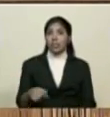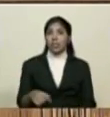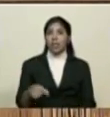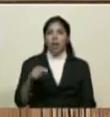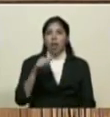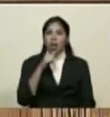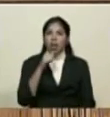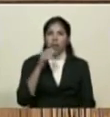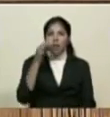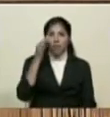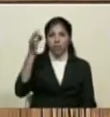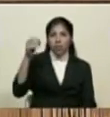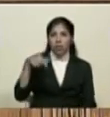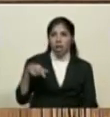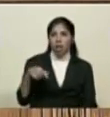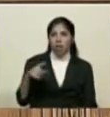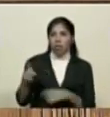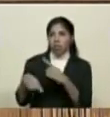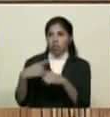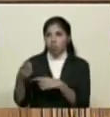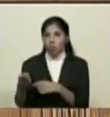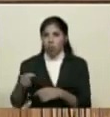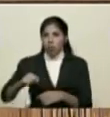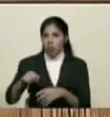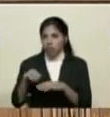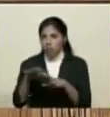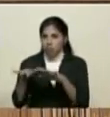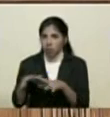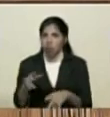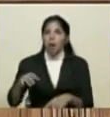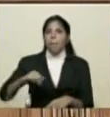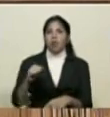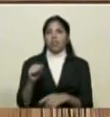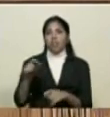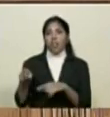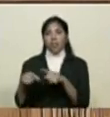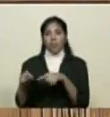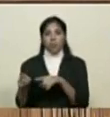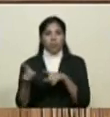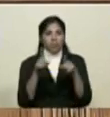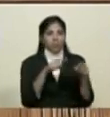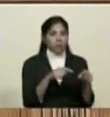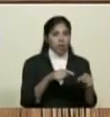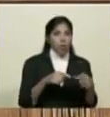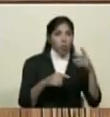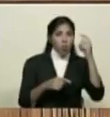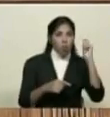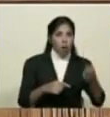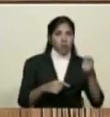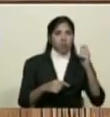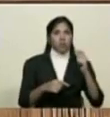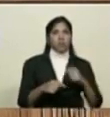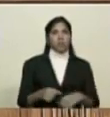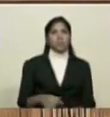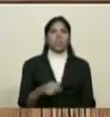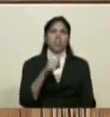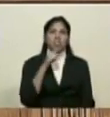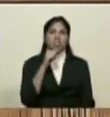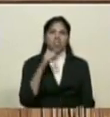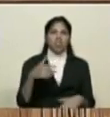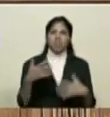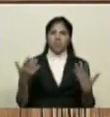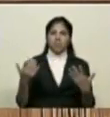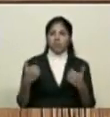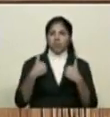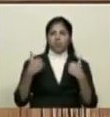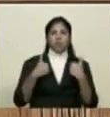al policía y luego corrompe al juez. Imagínense ustedes lo que estamos hablando. ¿Y quién queda desguarnecido? ¿Quién